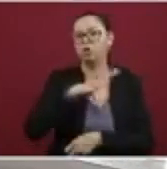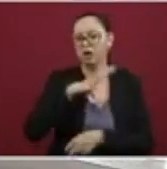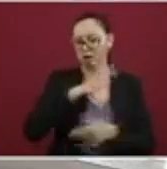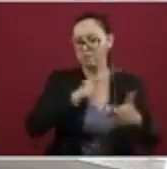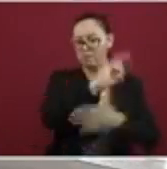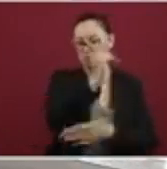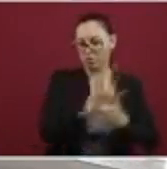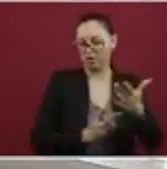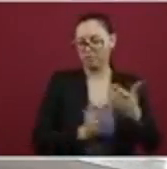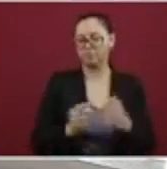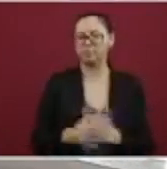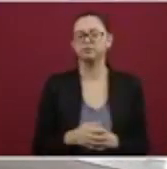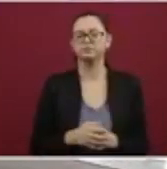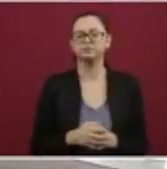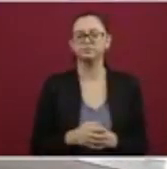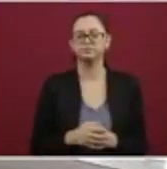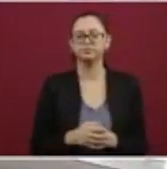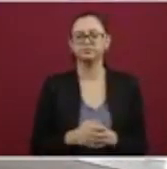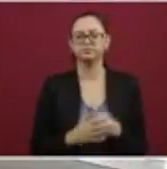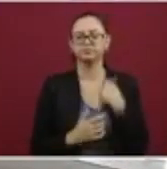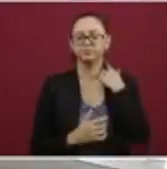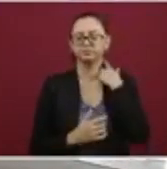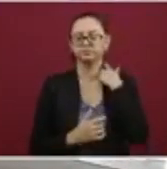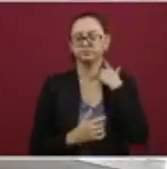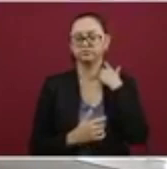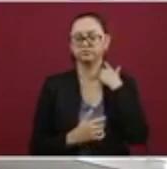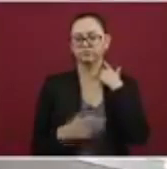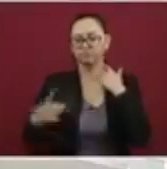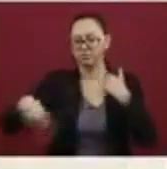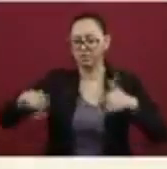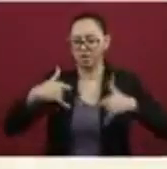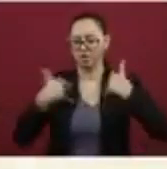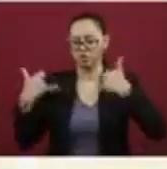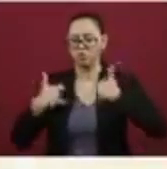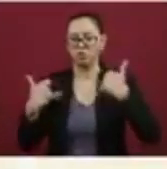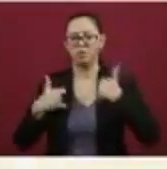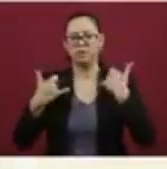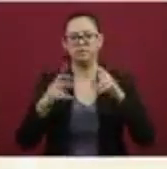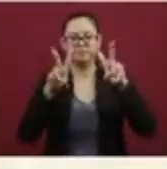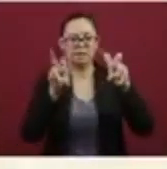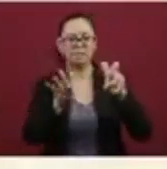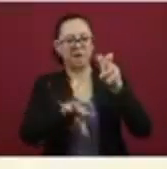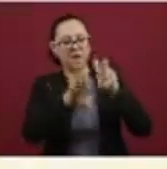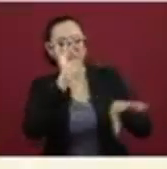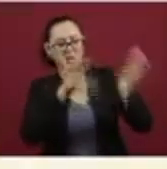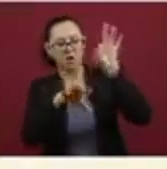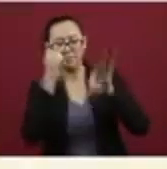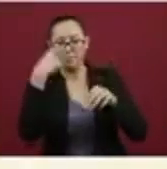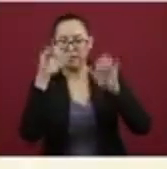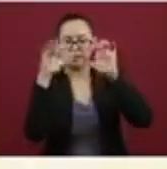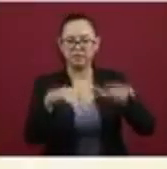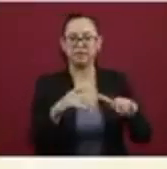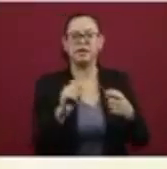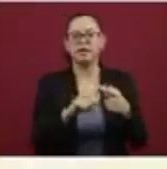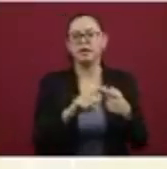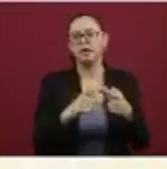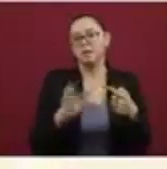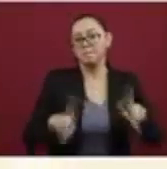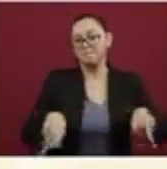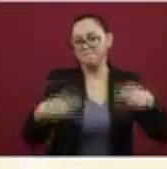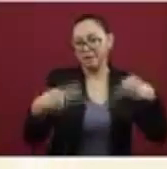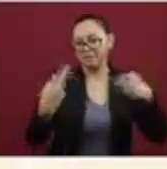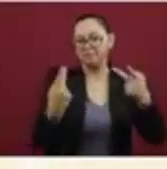principales áreas elegidas por los aprendices, sobre todo en venta y comercio, después 20% en